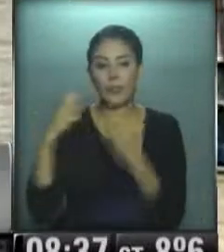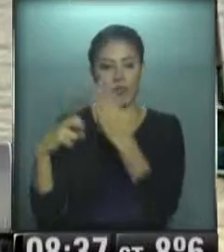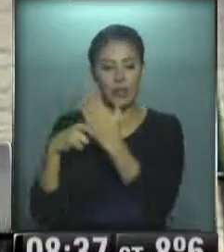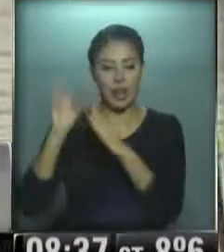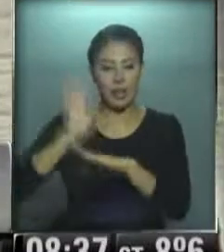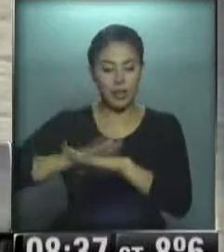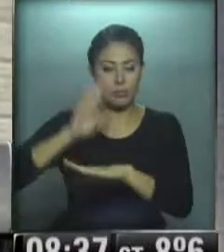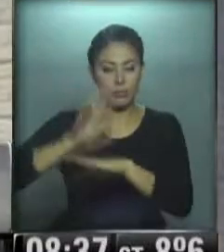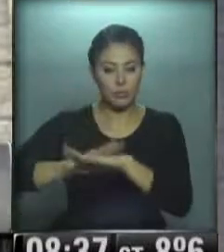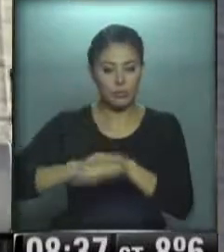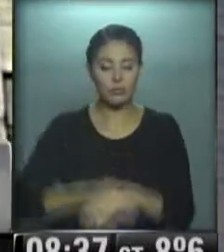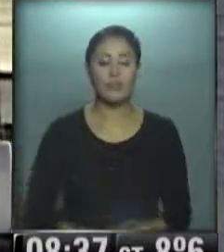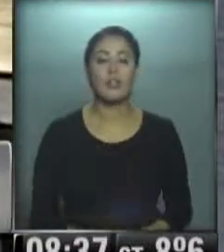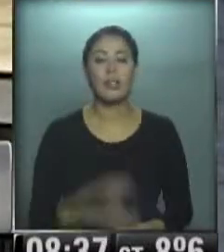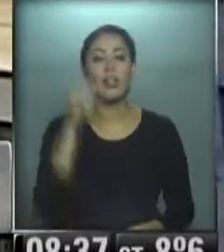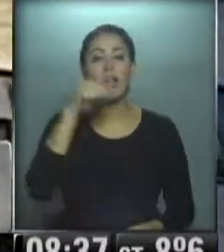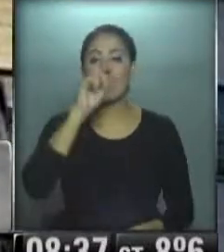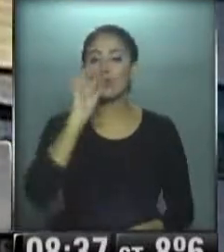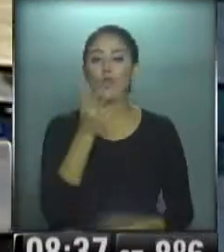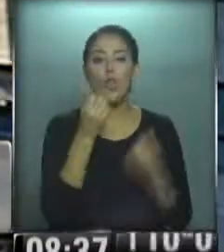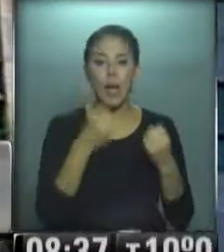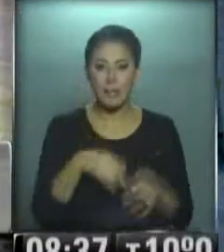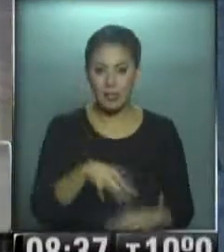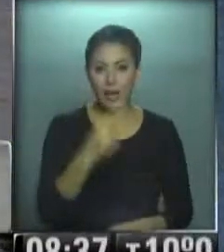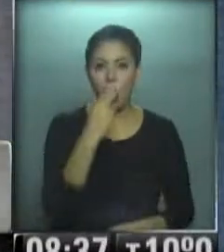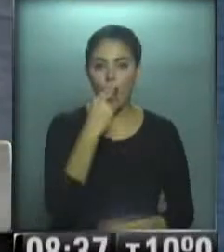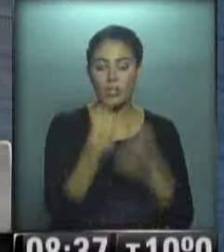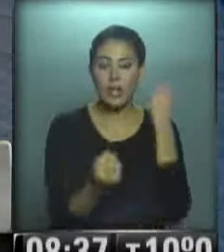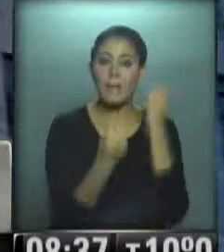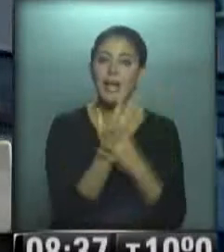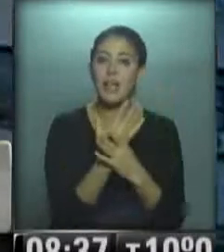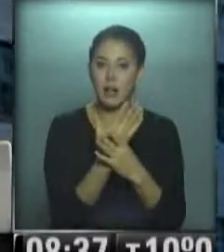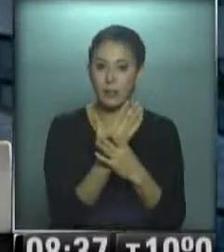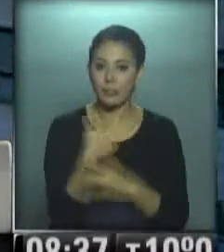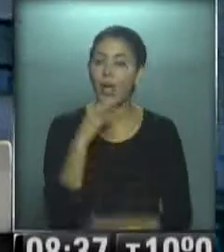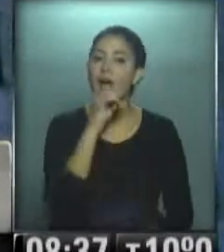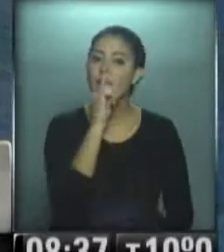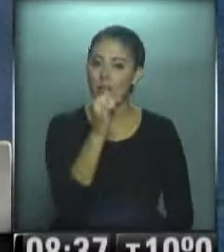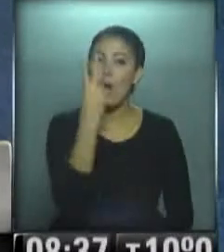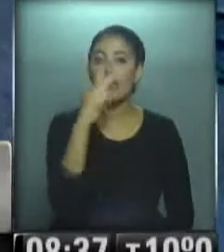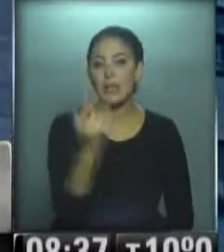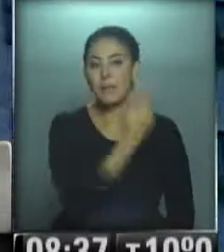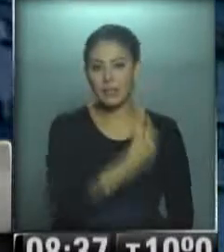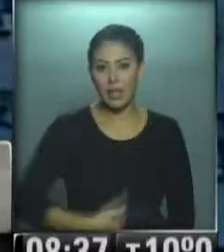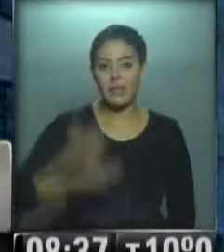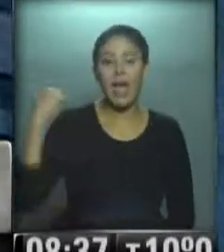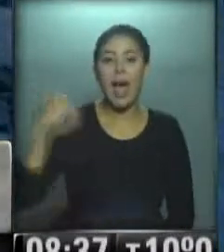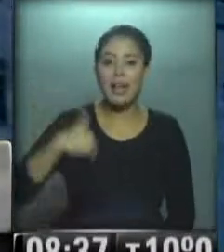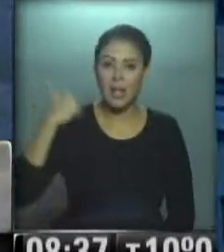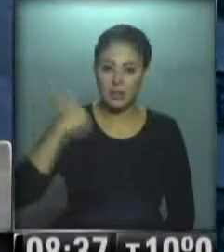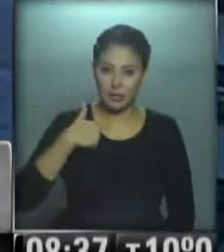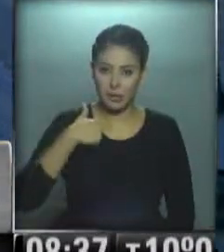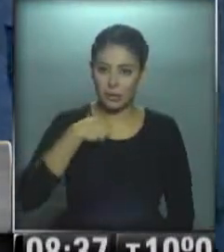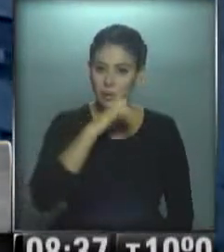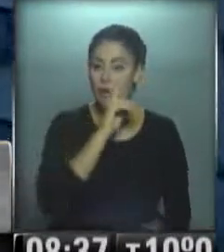jorge di lello lo cierto es que todo comenzará a partir de las 11 de la mañana decía el vicepresidente de la república en funciones